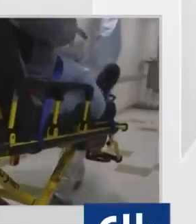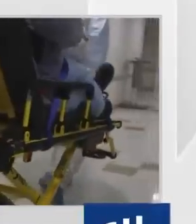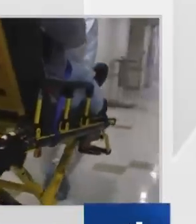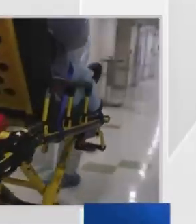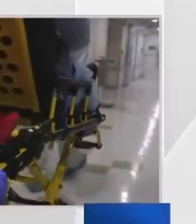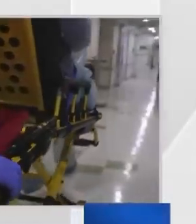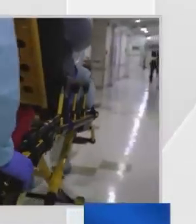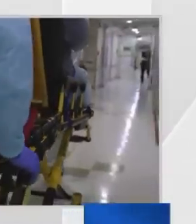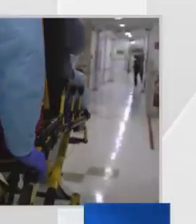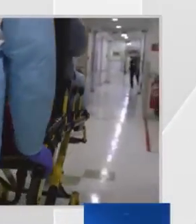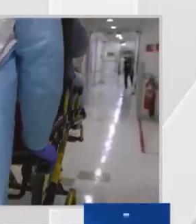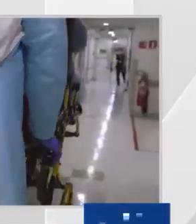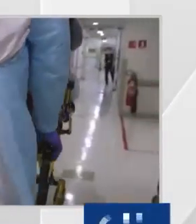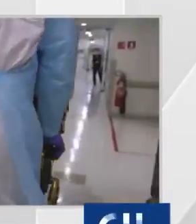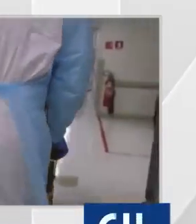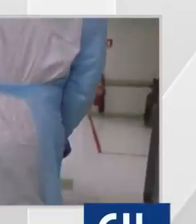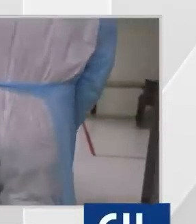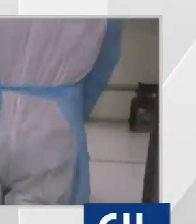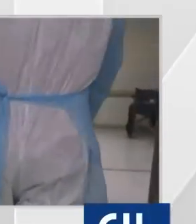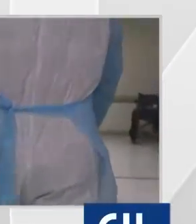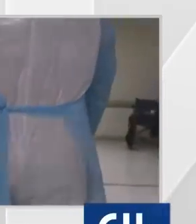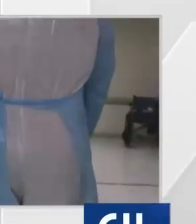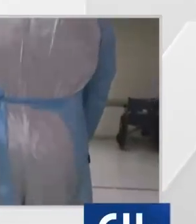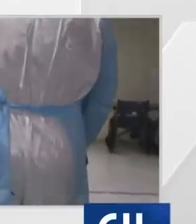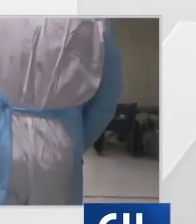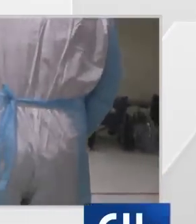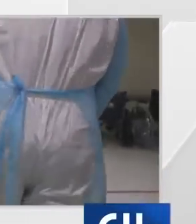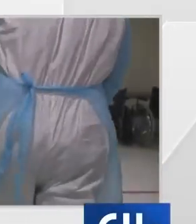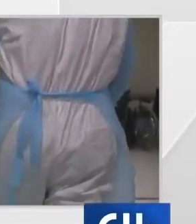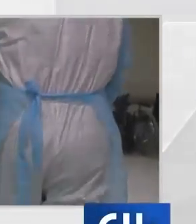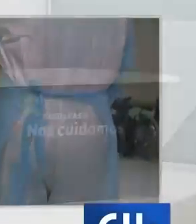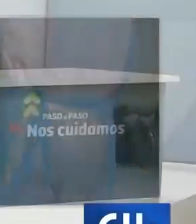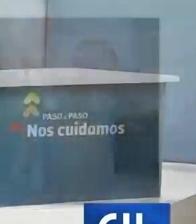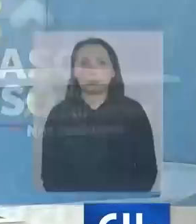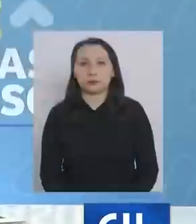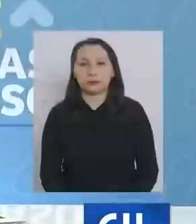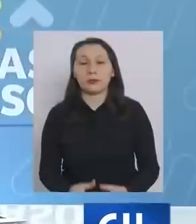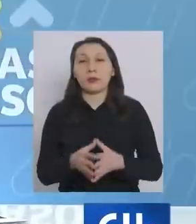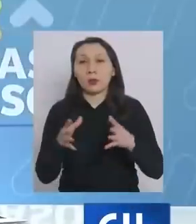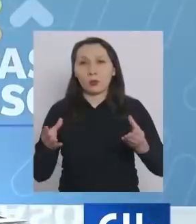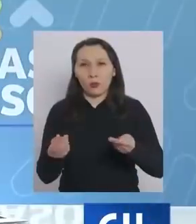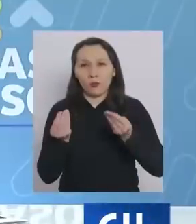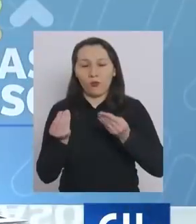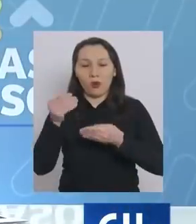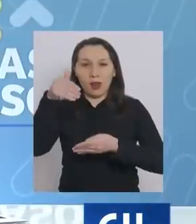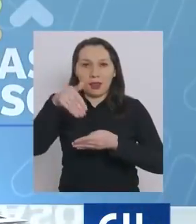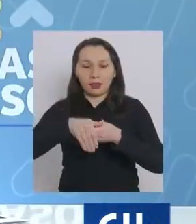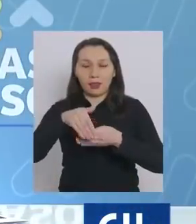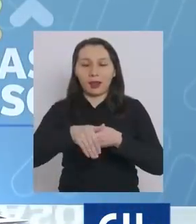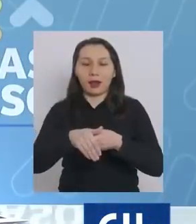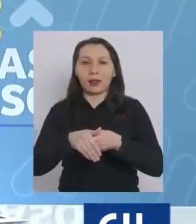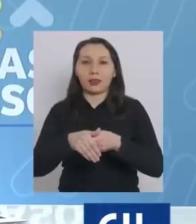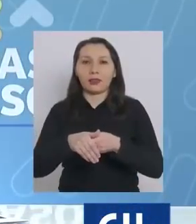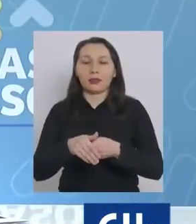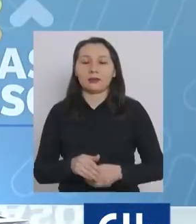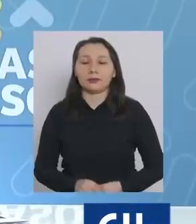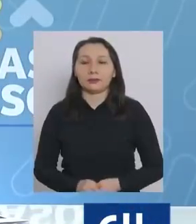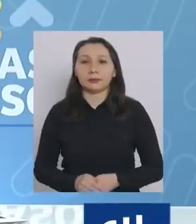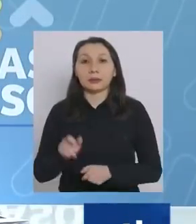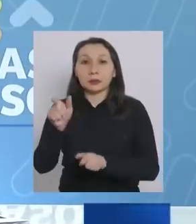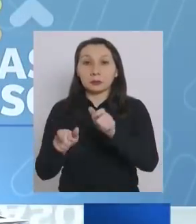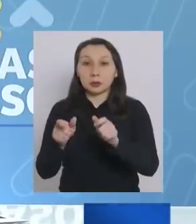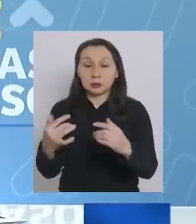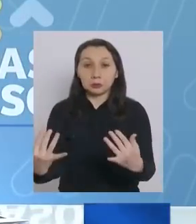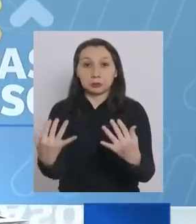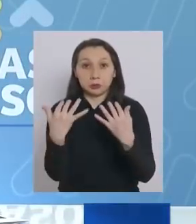estar en la fase de mayor libertad del plan Paso a Paso. Queda pendiente por ahora el acortamiento del toque de queda. Vamos